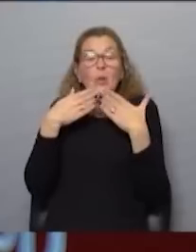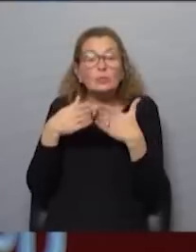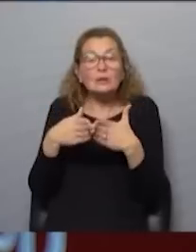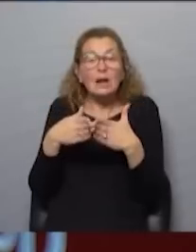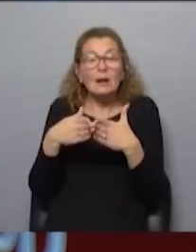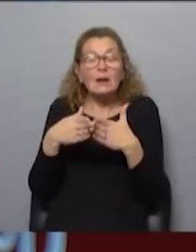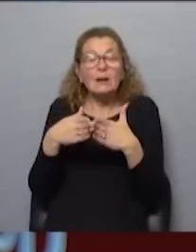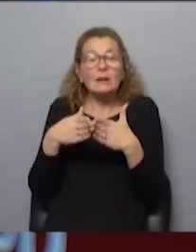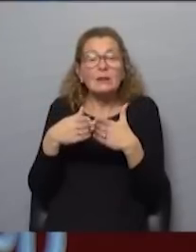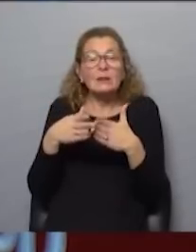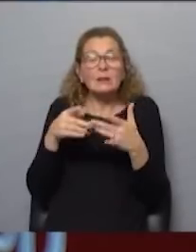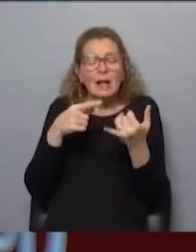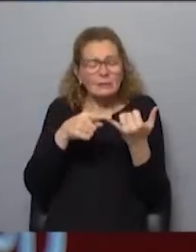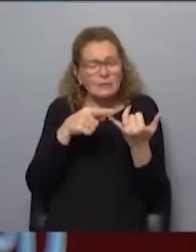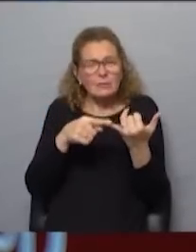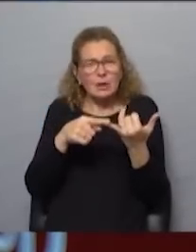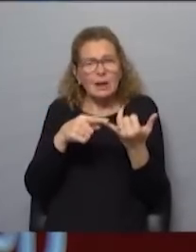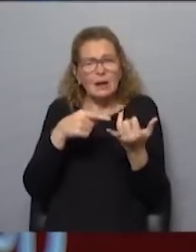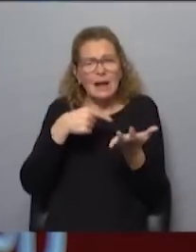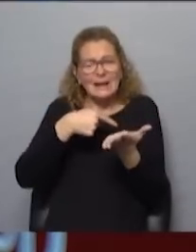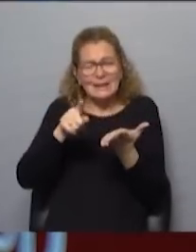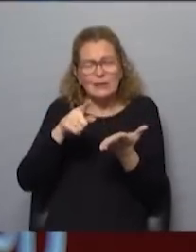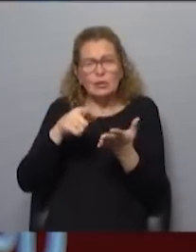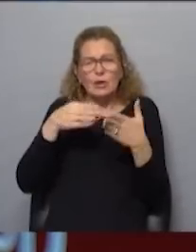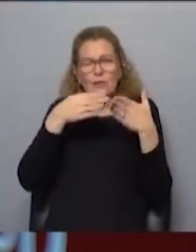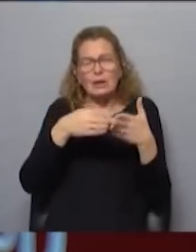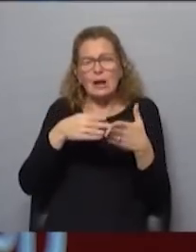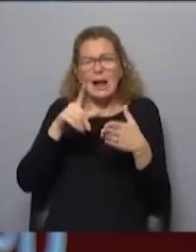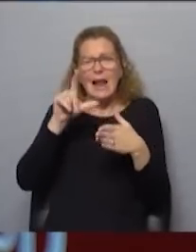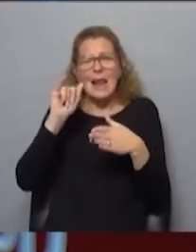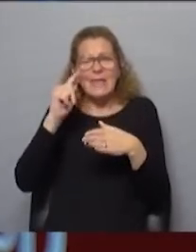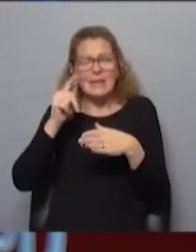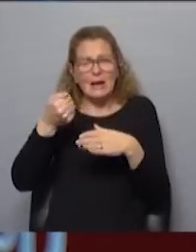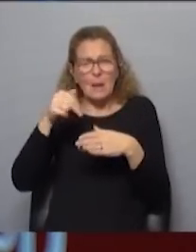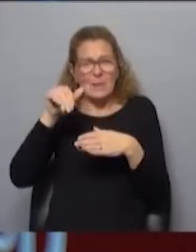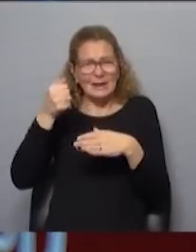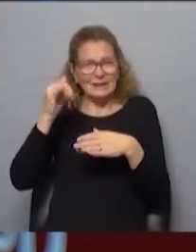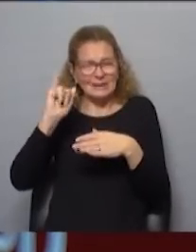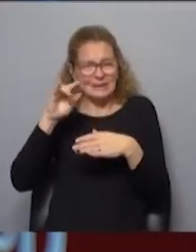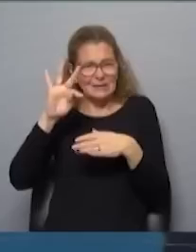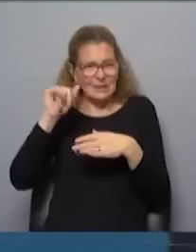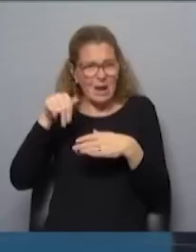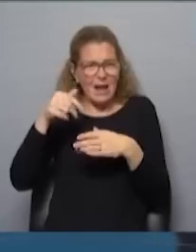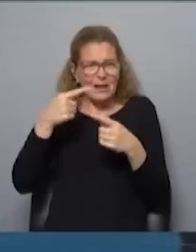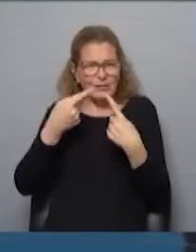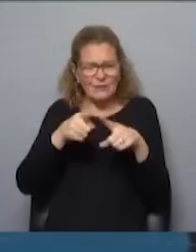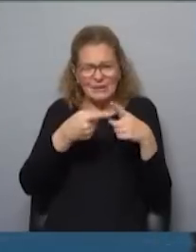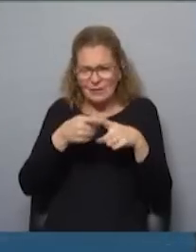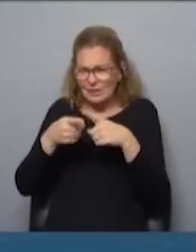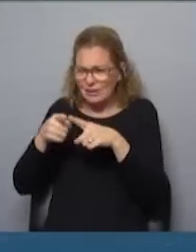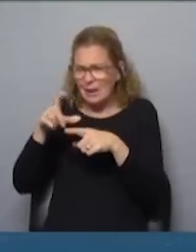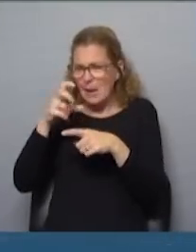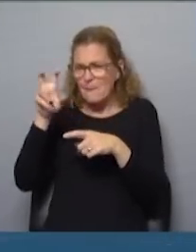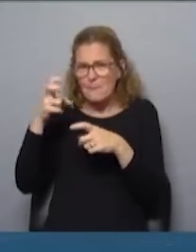tirios y troyanos al centro de navegación a la liga marítima a la socióloga al derecho marítimo a distintos especialistas